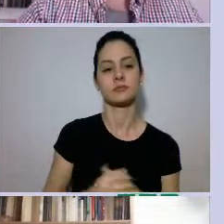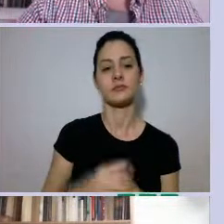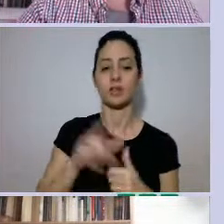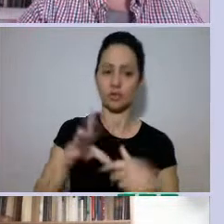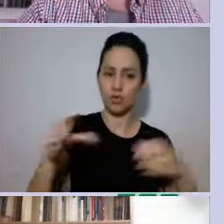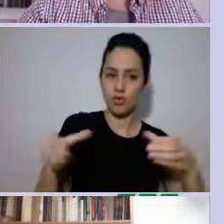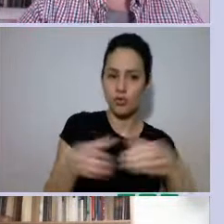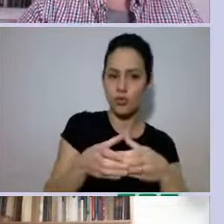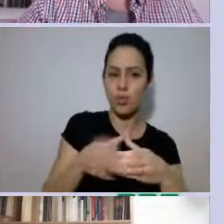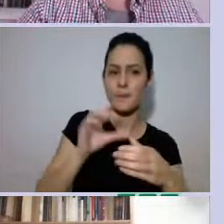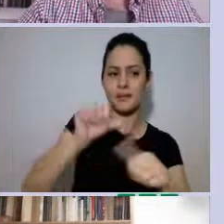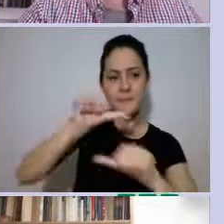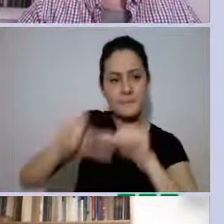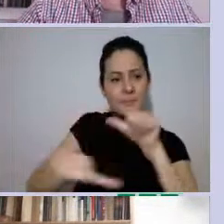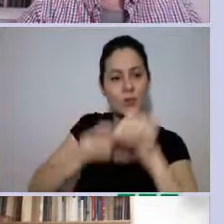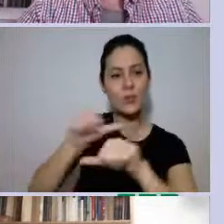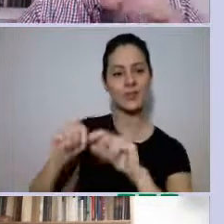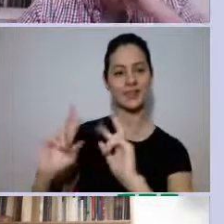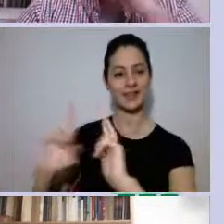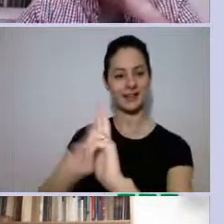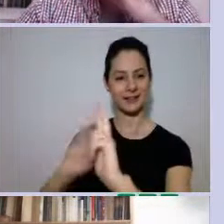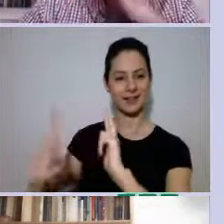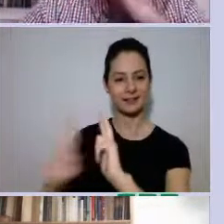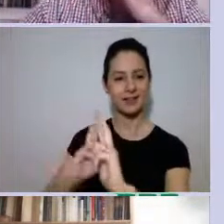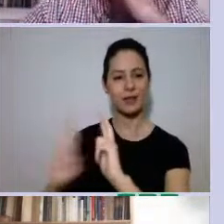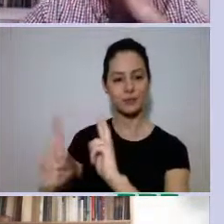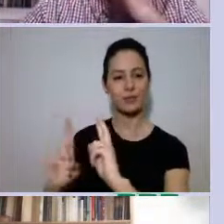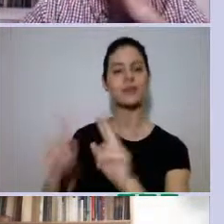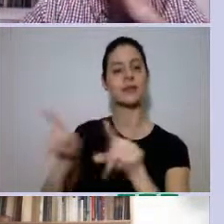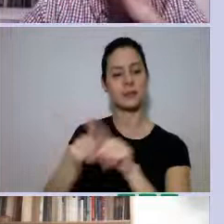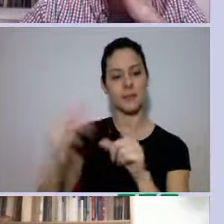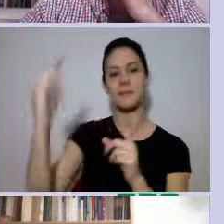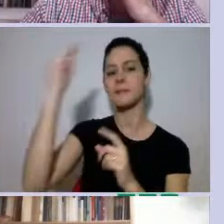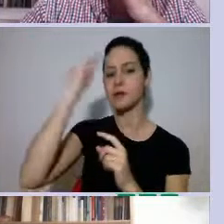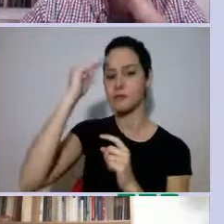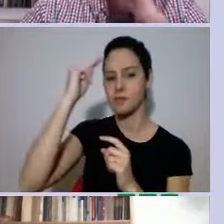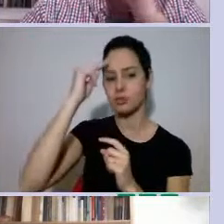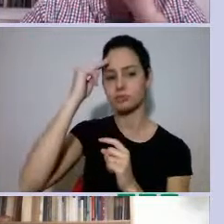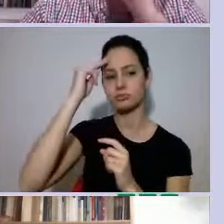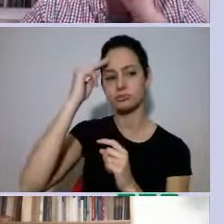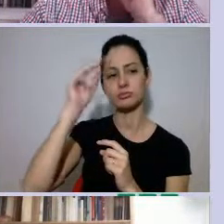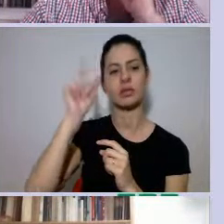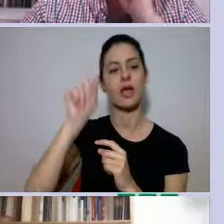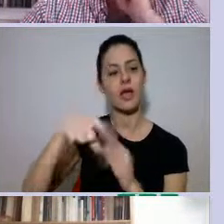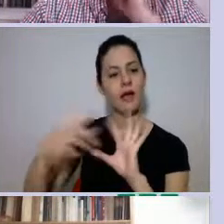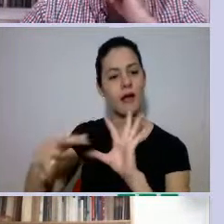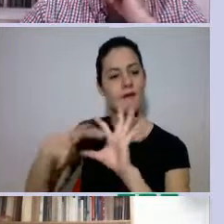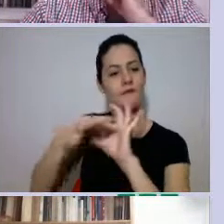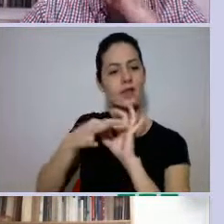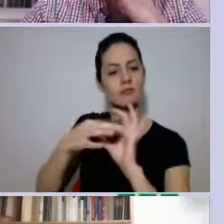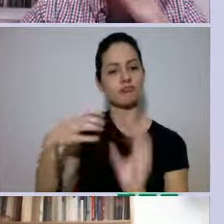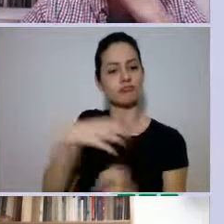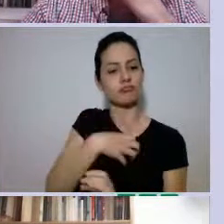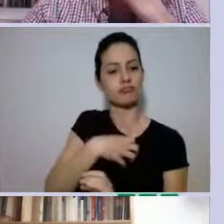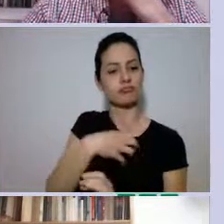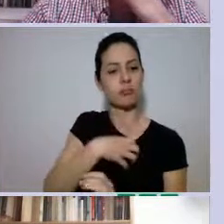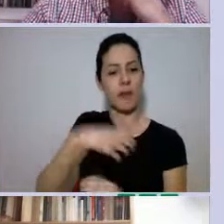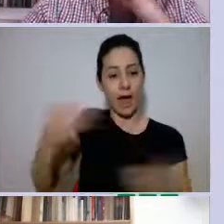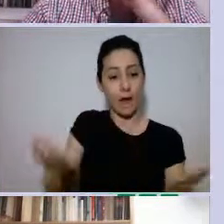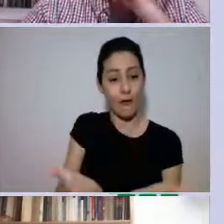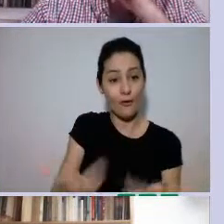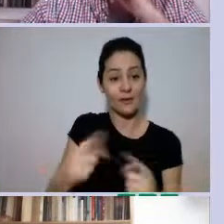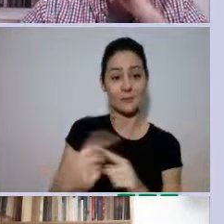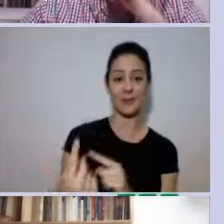esta constitución no solamente cambia la relación con el presente, sino que la memoria acerca de ella como un vínculo activo entre presente y pasado también